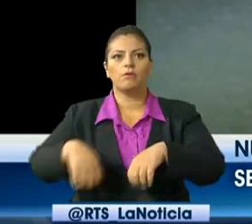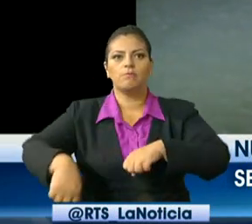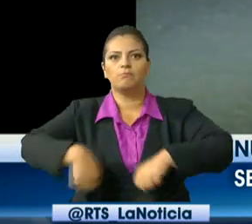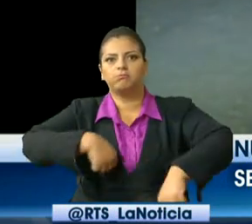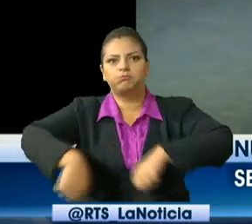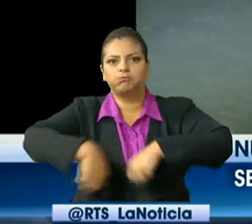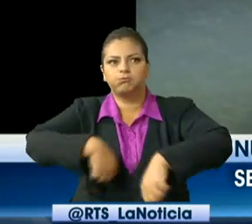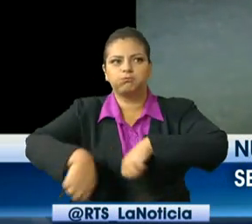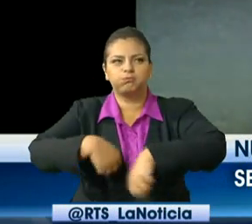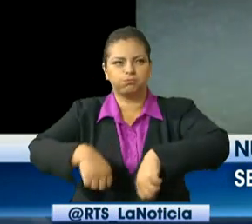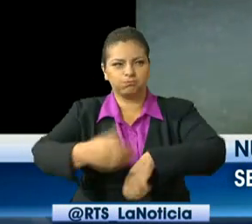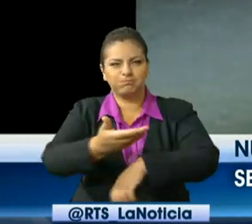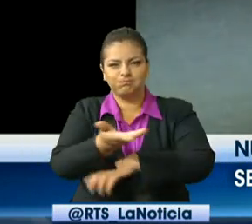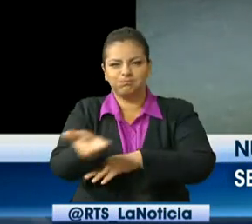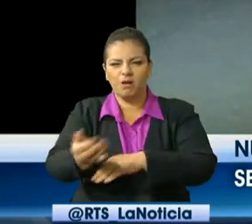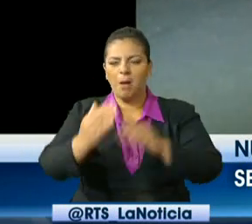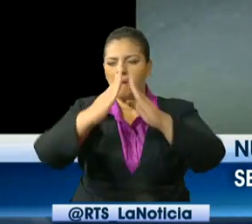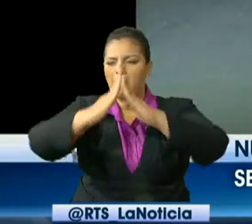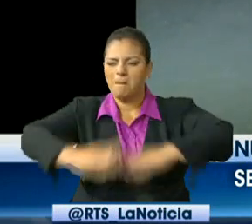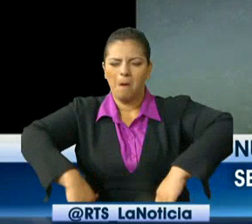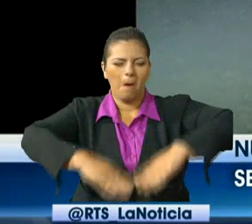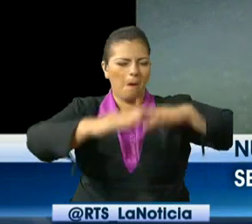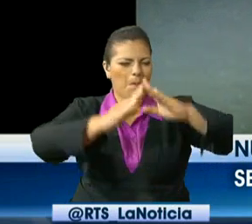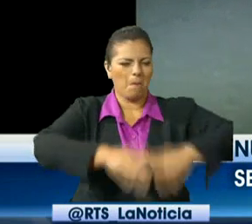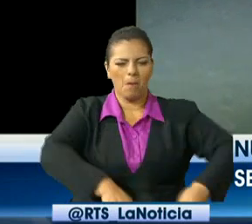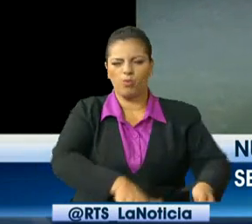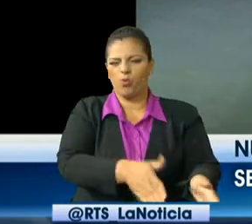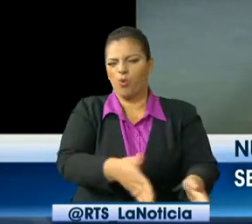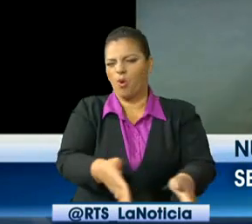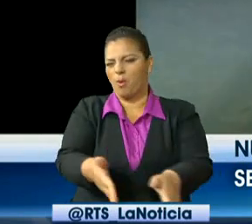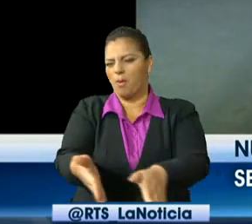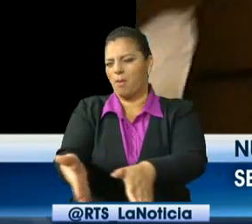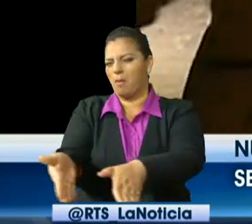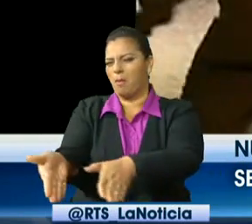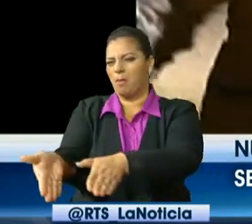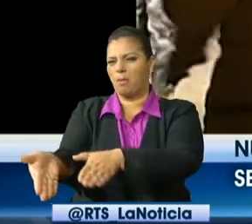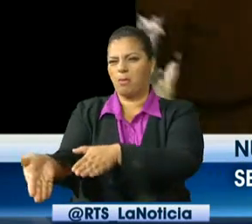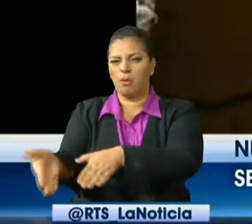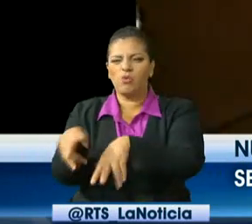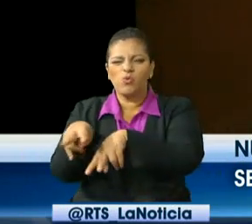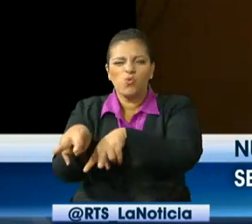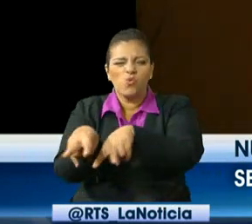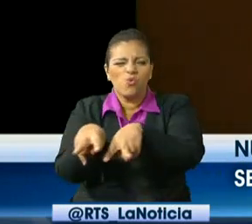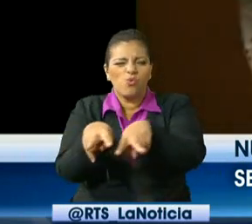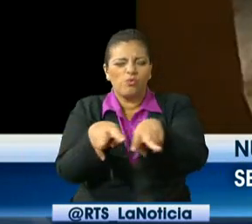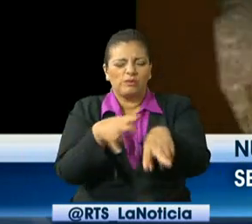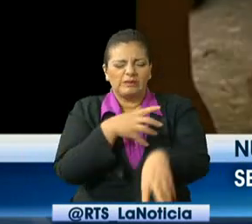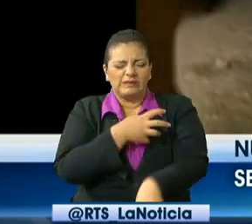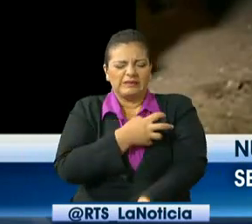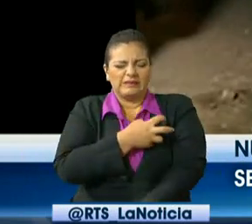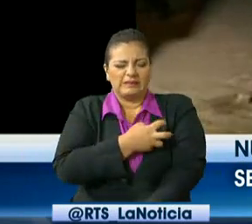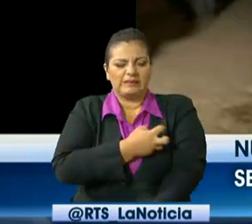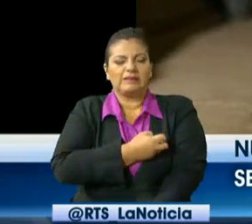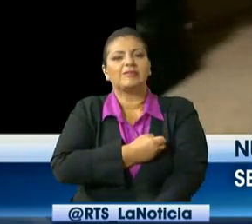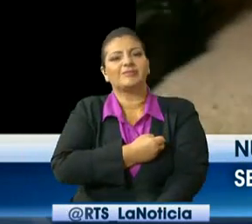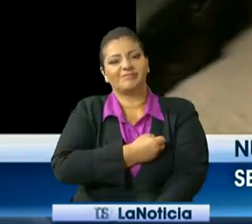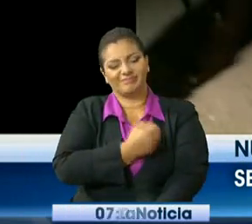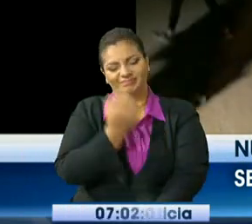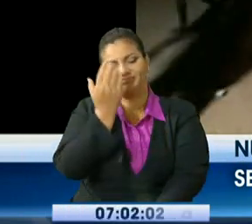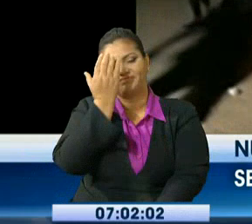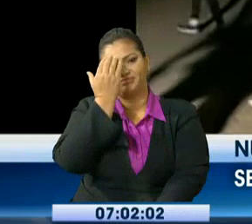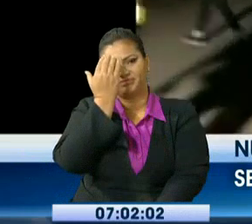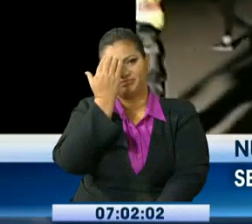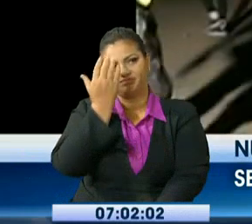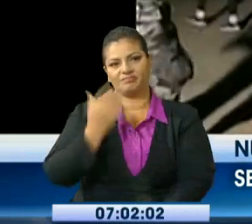resultados de ese doloroso hecho. Muertes, desolación, destrucción, dolor, pero a la vez